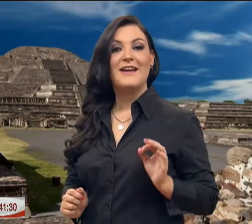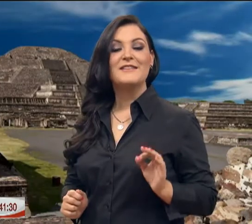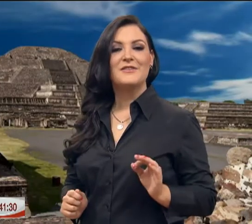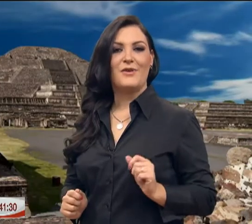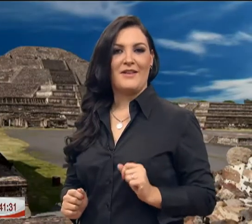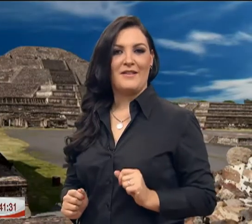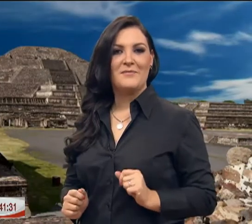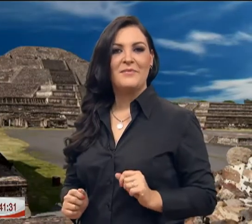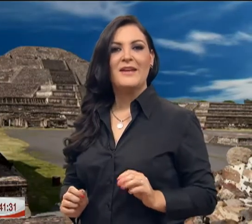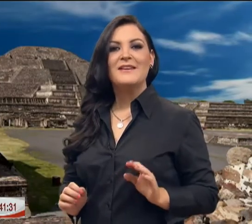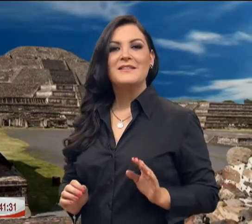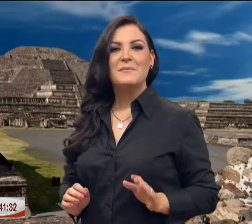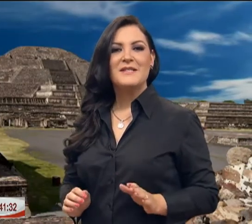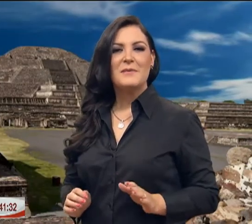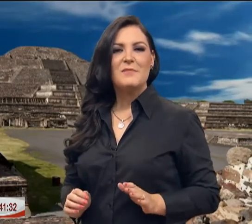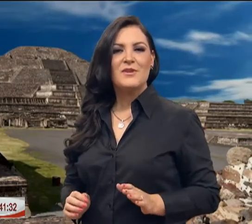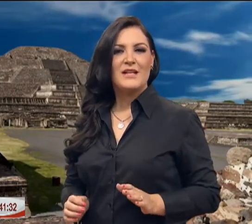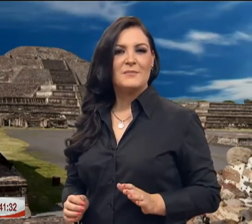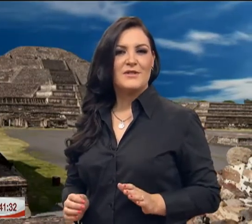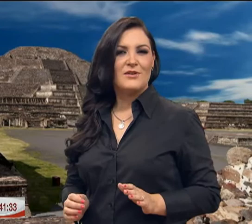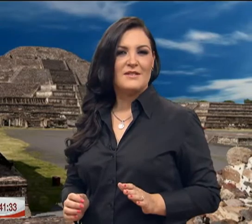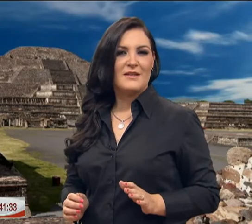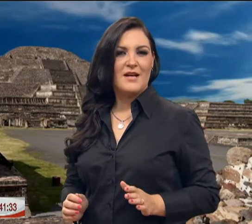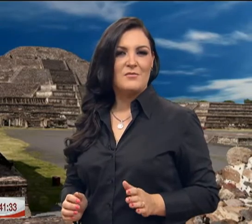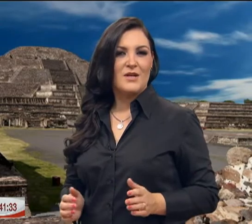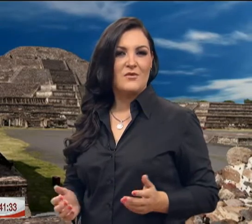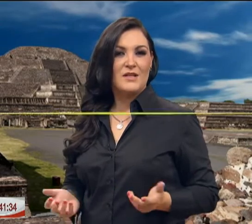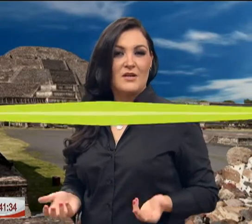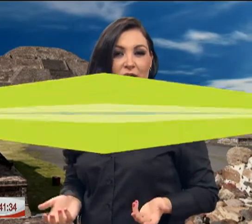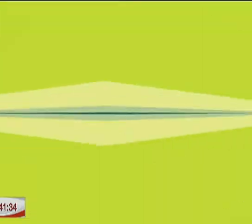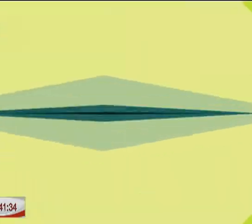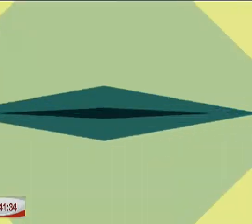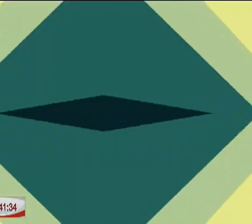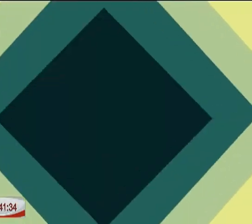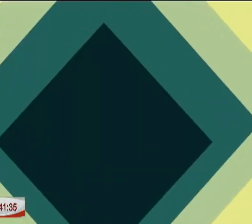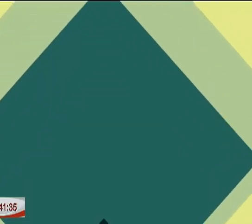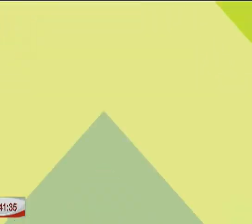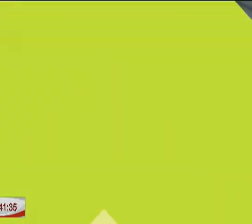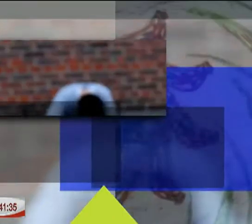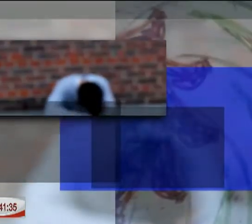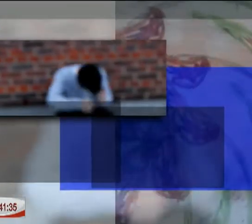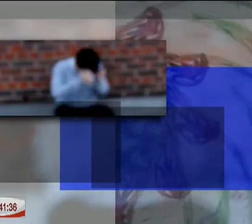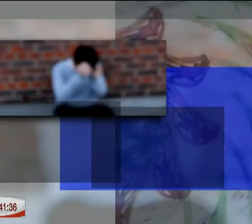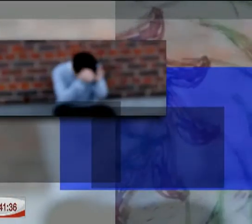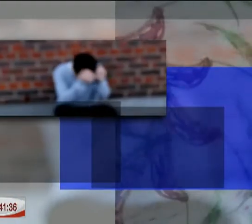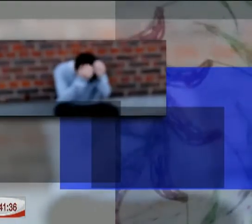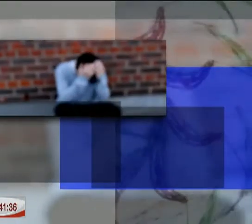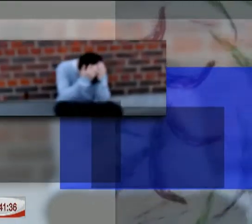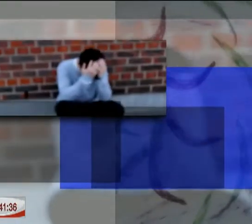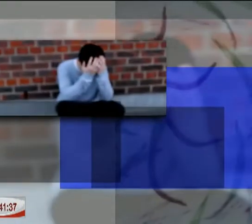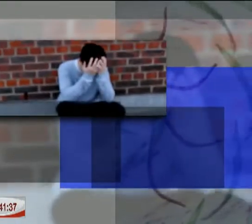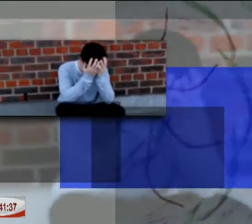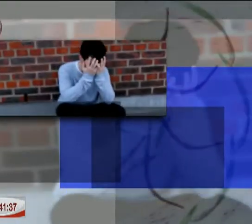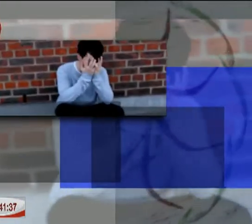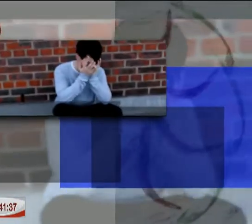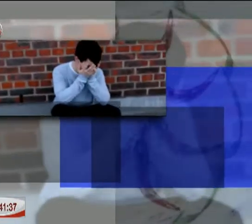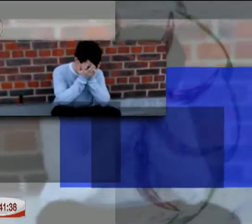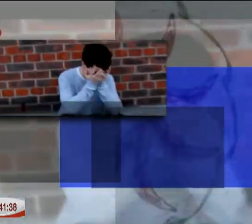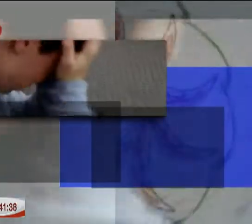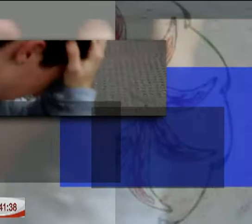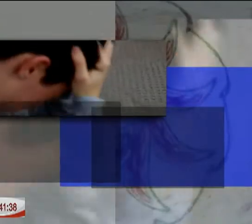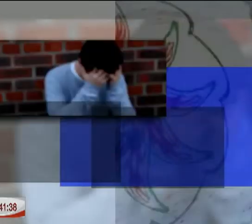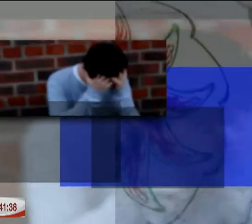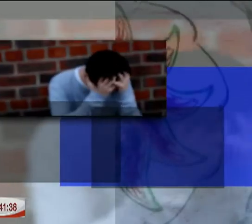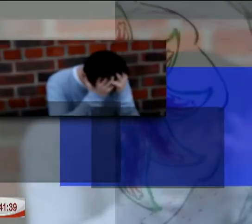tristeza e inseguridad. Si percibimos que las personas que tenemos a nuestro alrededor no nos comprenden y no comparten nuestros valores y